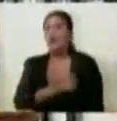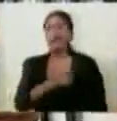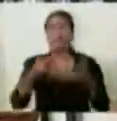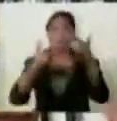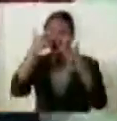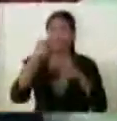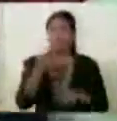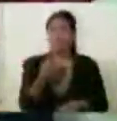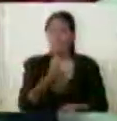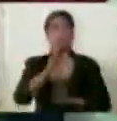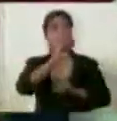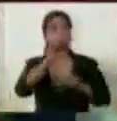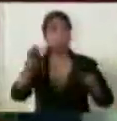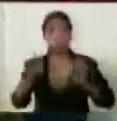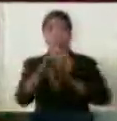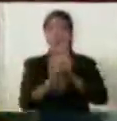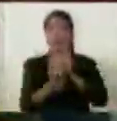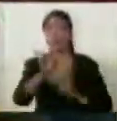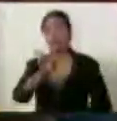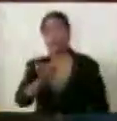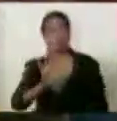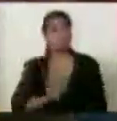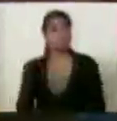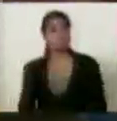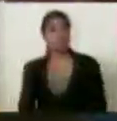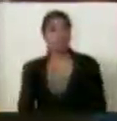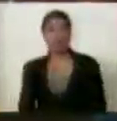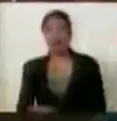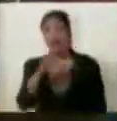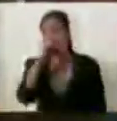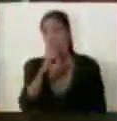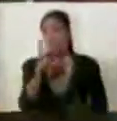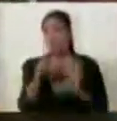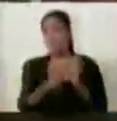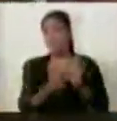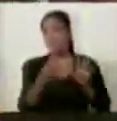vamos a una Asamblea Nacional Constituyente en el año 97, 98, fue su